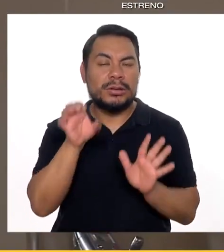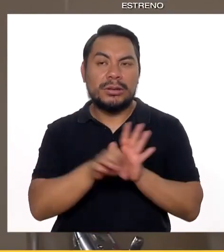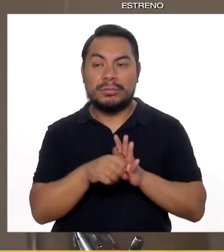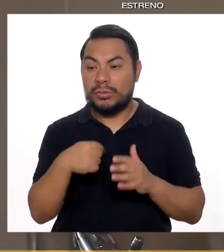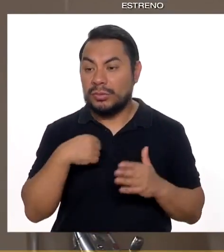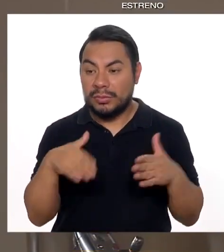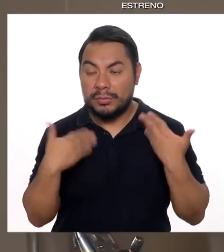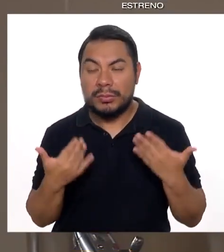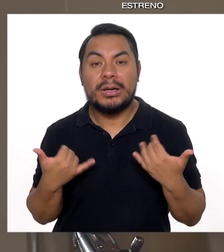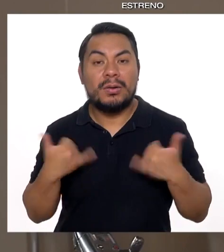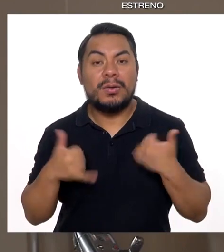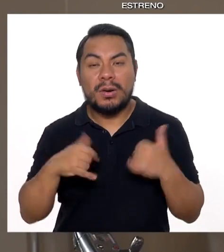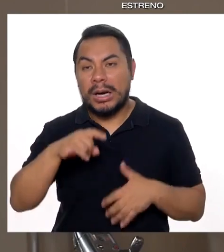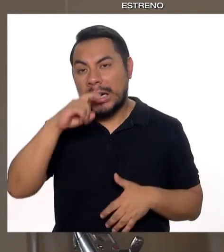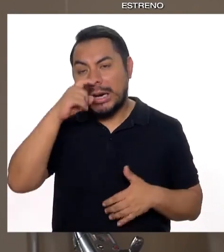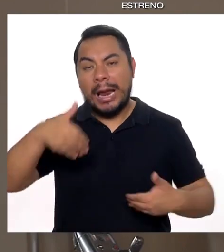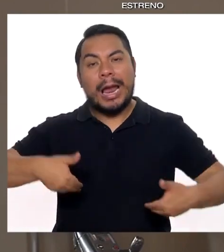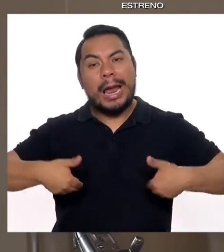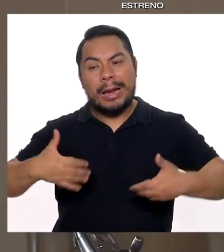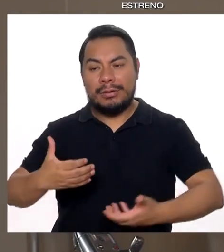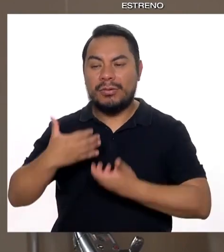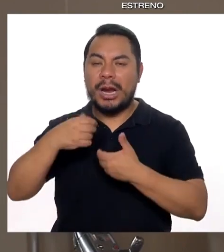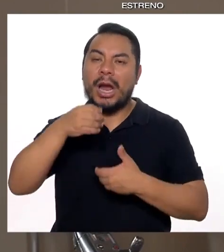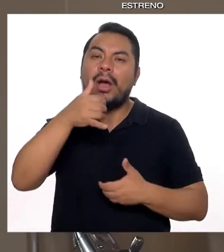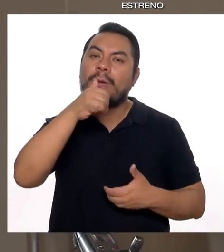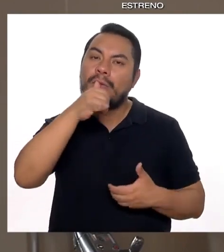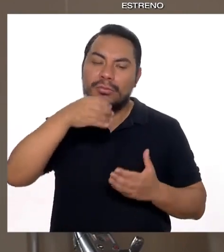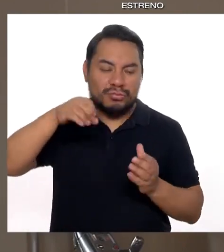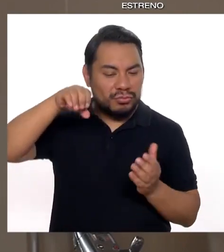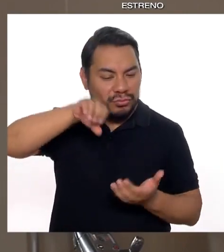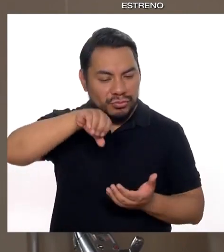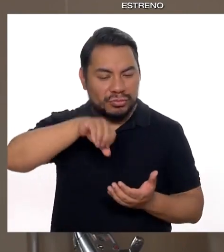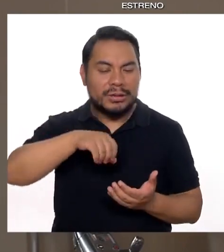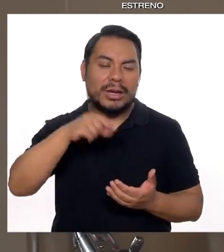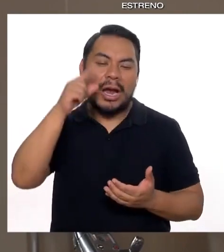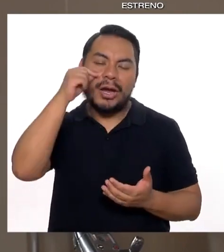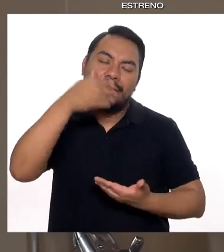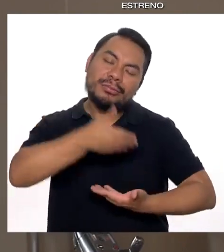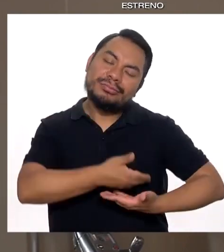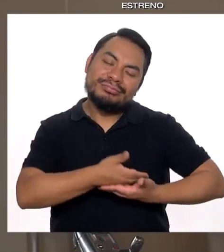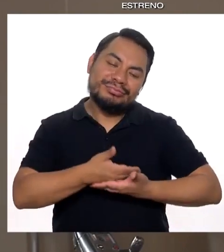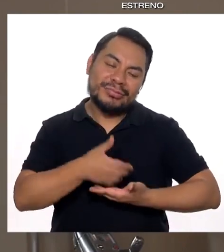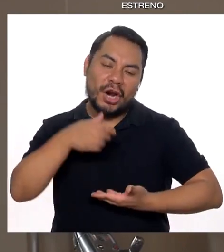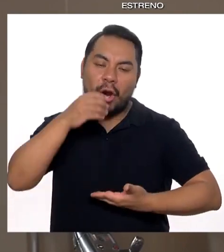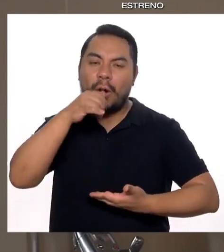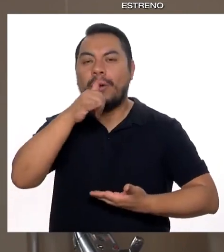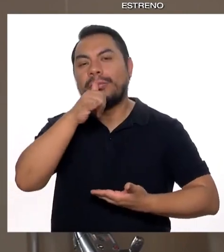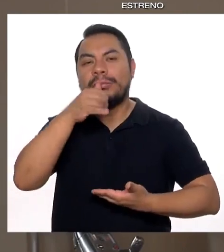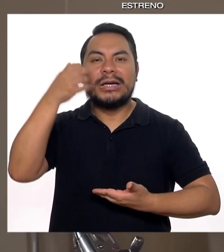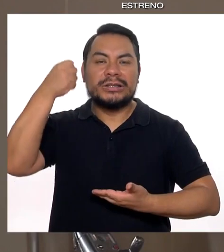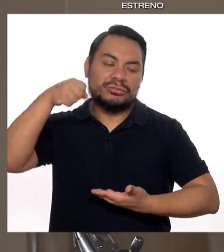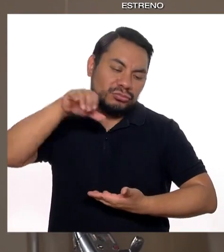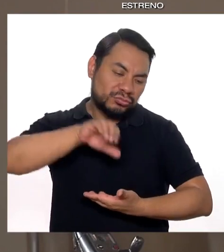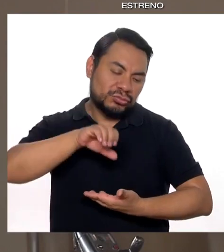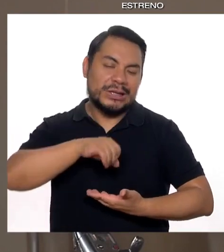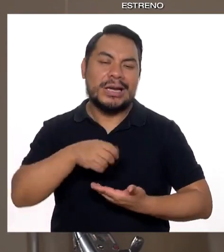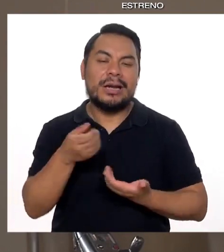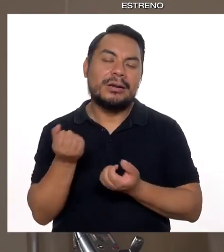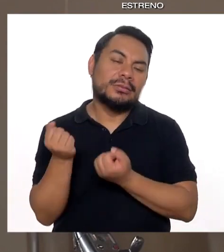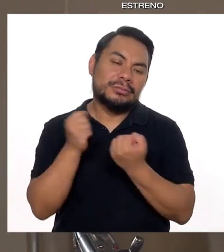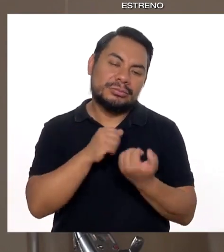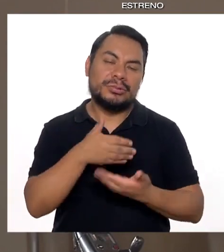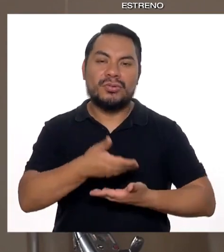por ejemplo, agarrar una muñeca, darle su biberón, hacerla dormir, acostarla,